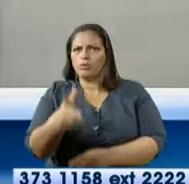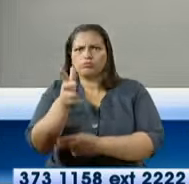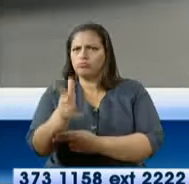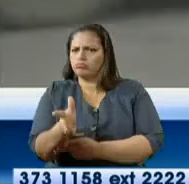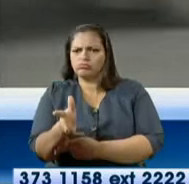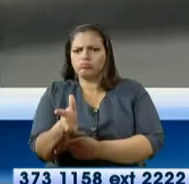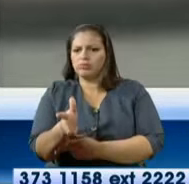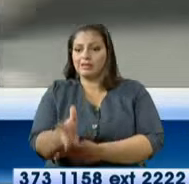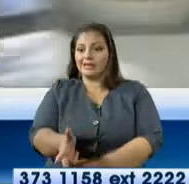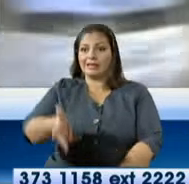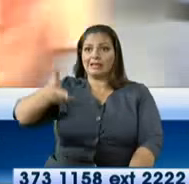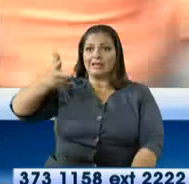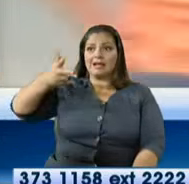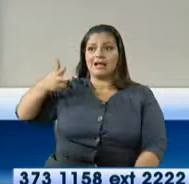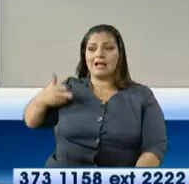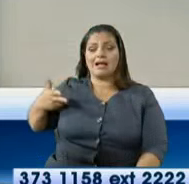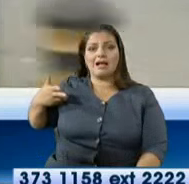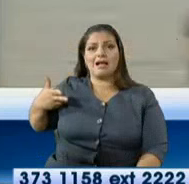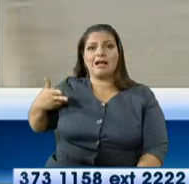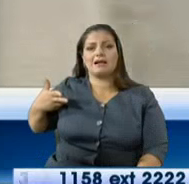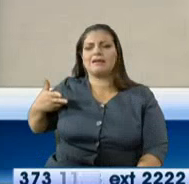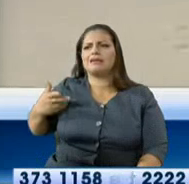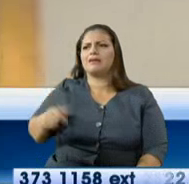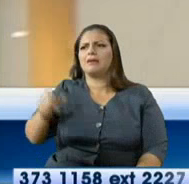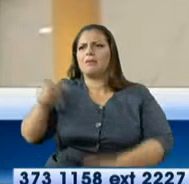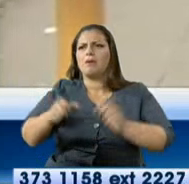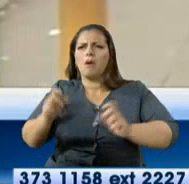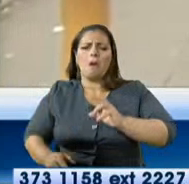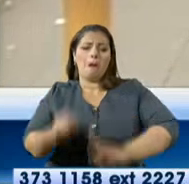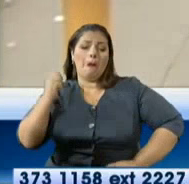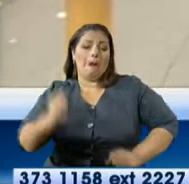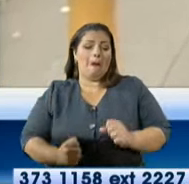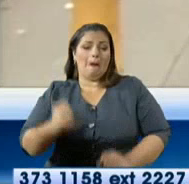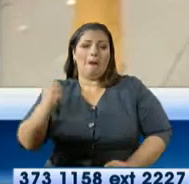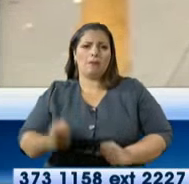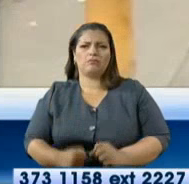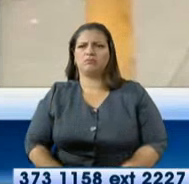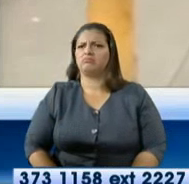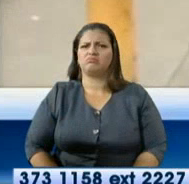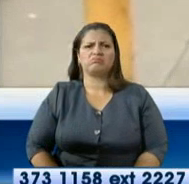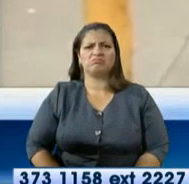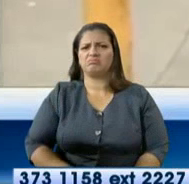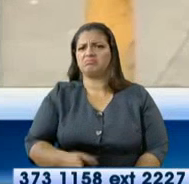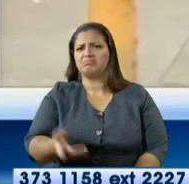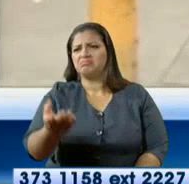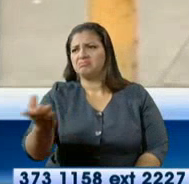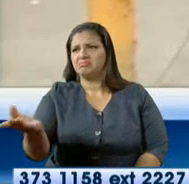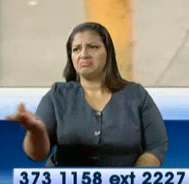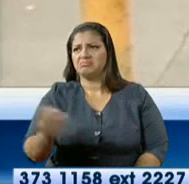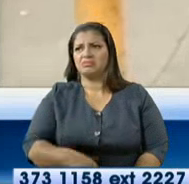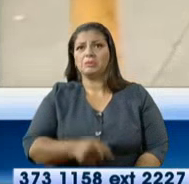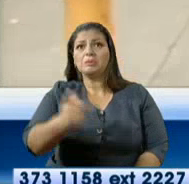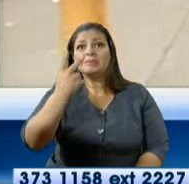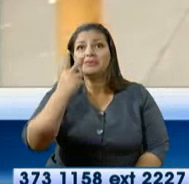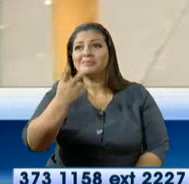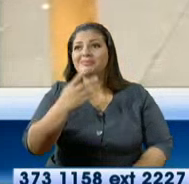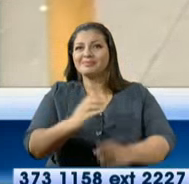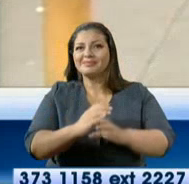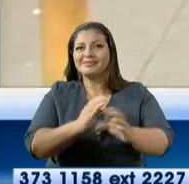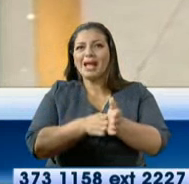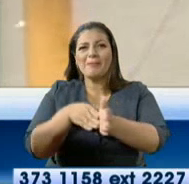está ahí, miren unos cuantos metros. No se estacionan, no se orillan. Mire que la misma Metrovía no se orilla. O